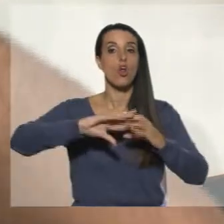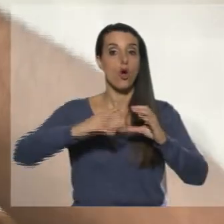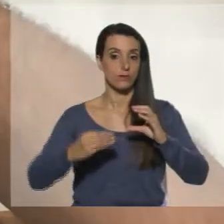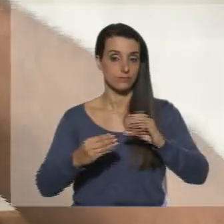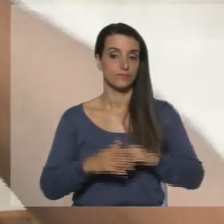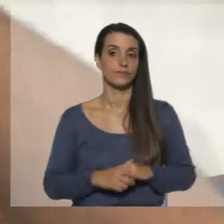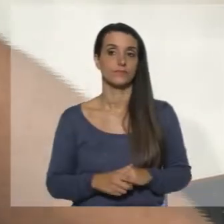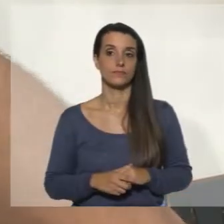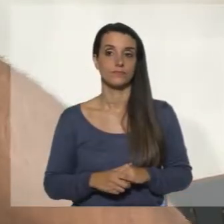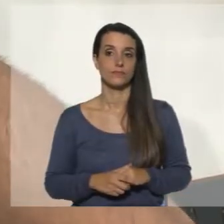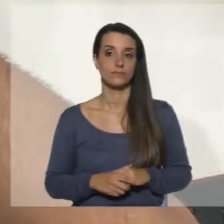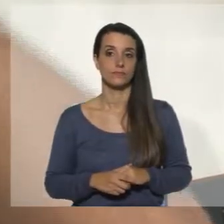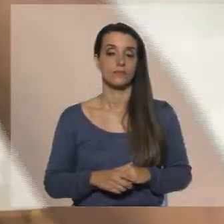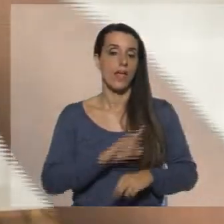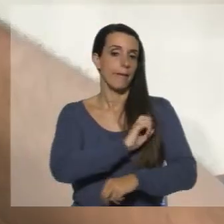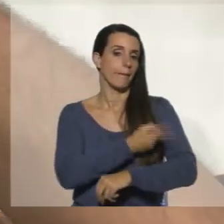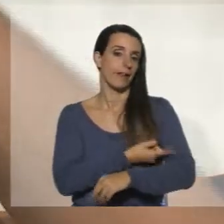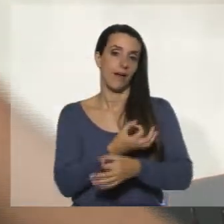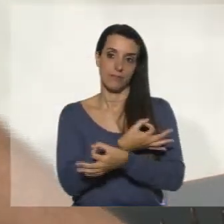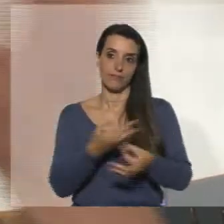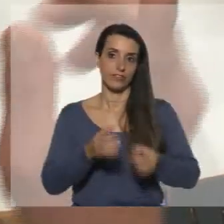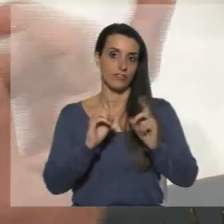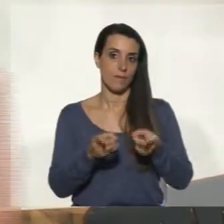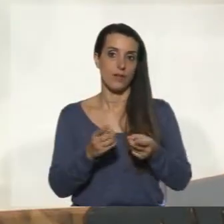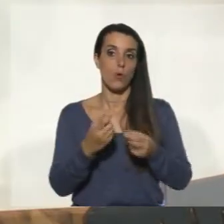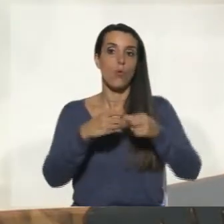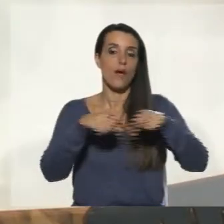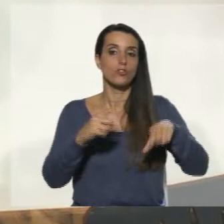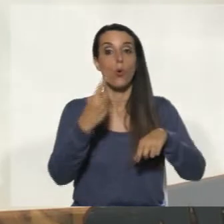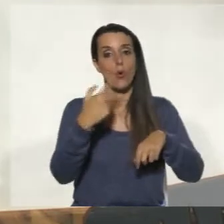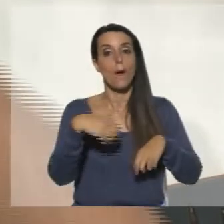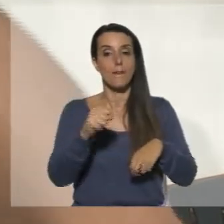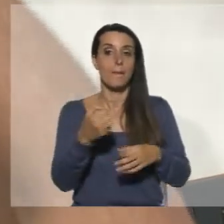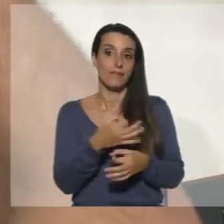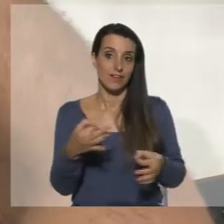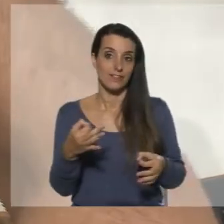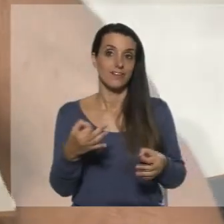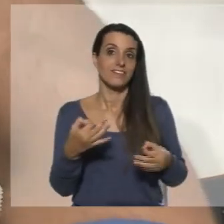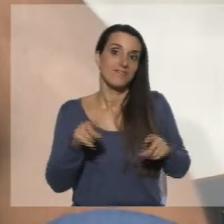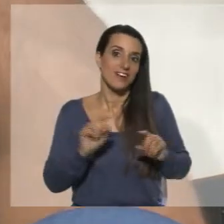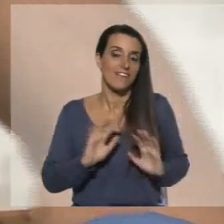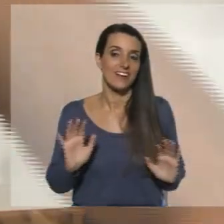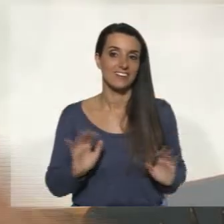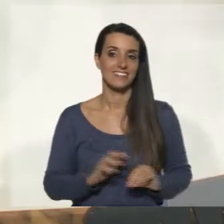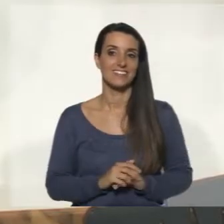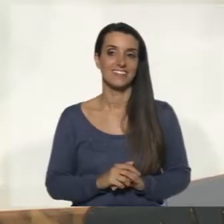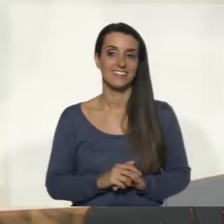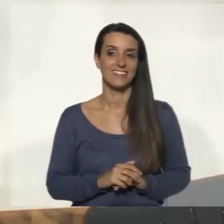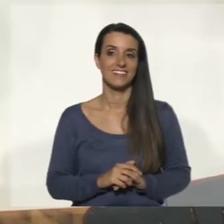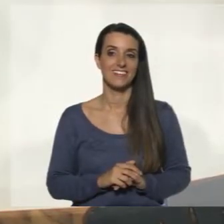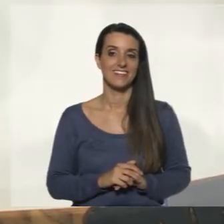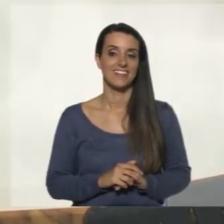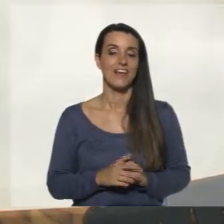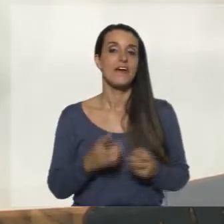poner un tirito de morrón acá, espinaca iría bárbaro. Huevito duro, uno más hubiera estado bien, Emilio. Entraba. Bueno, no importa, es